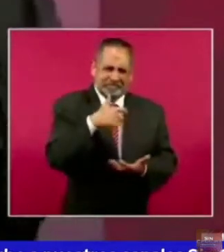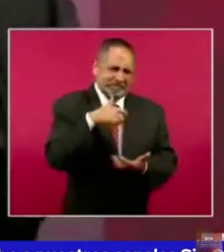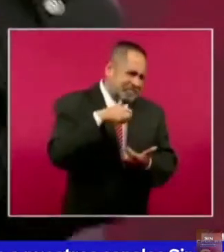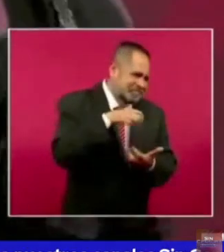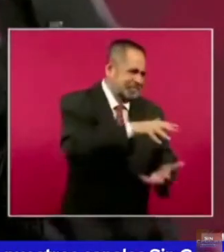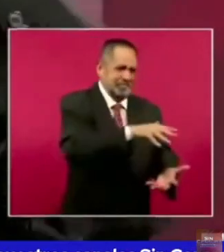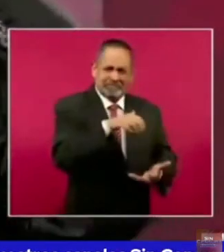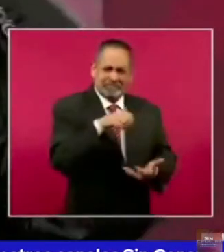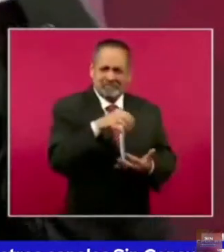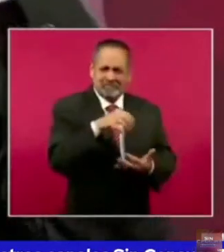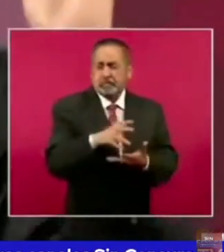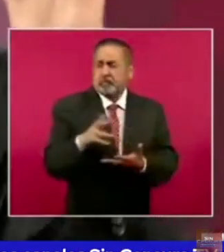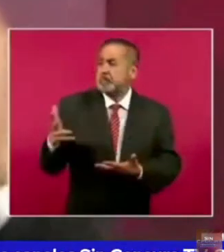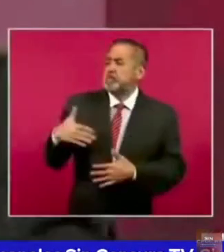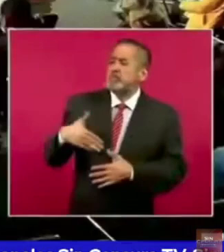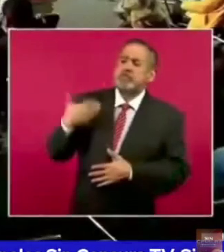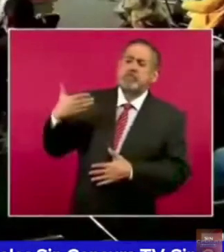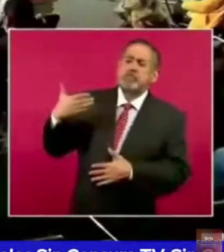y se hicieron